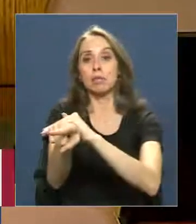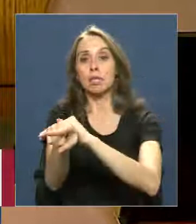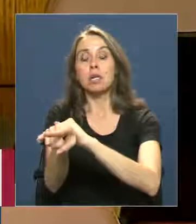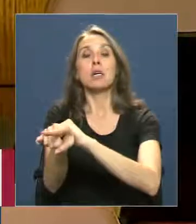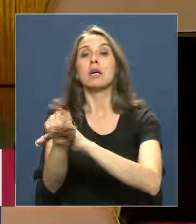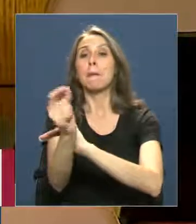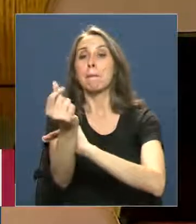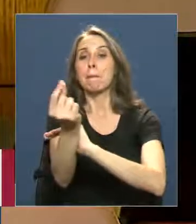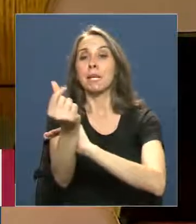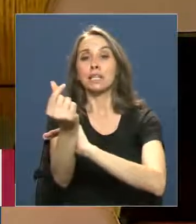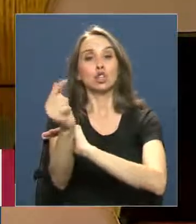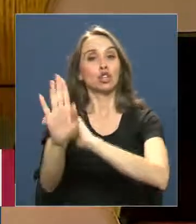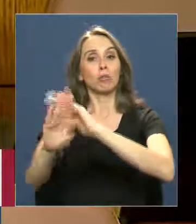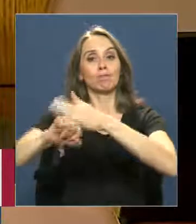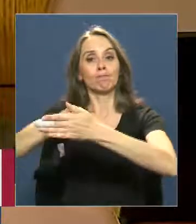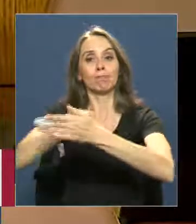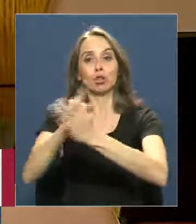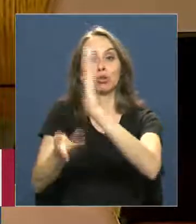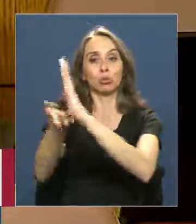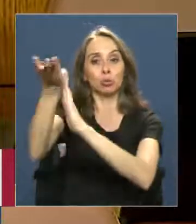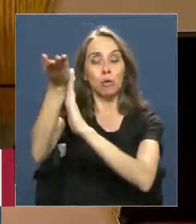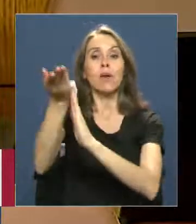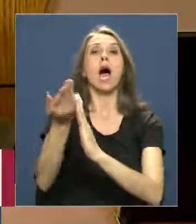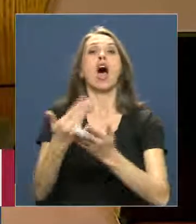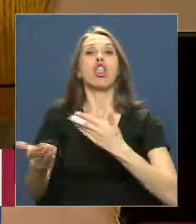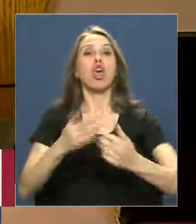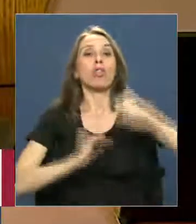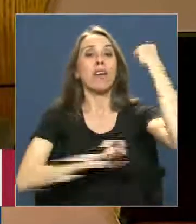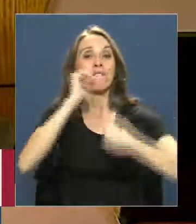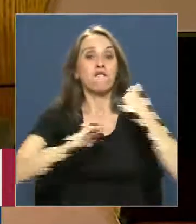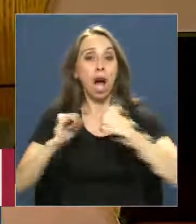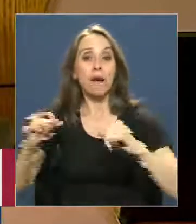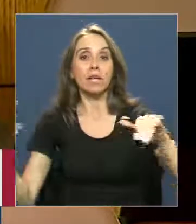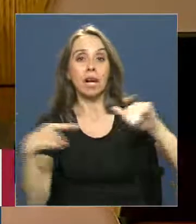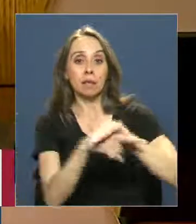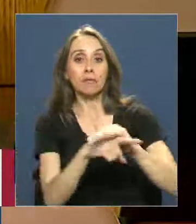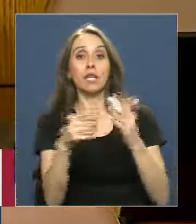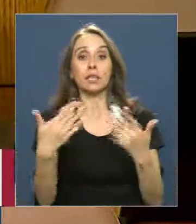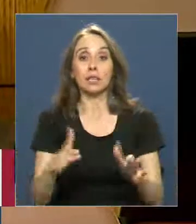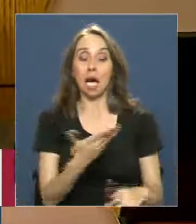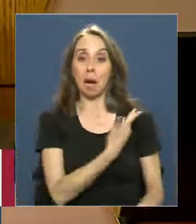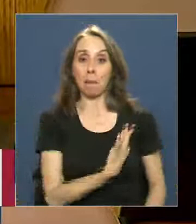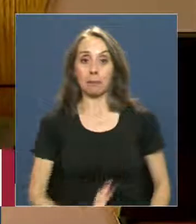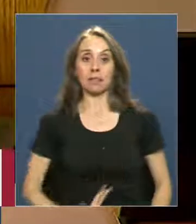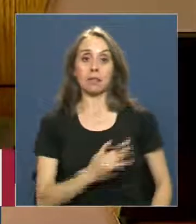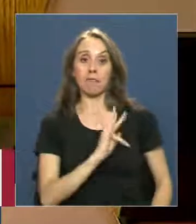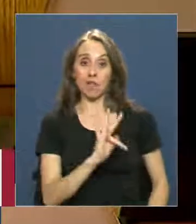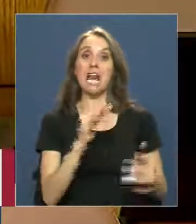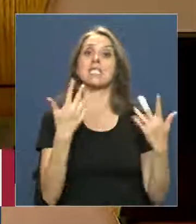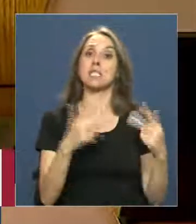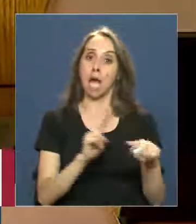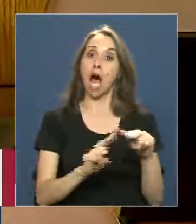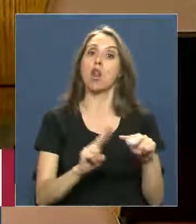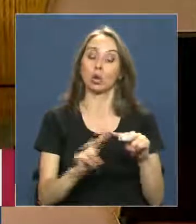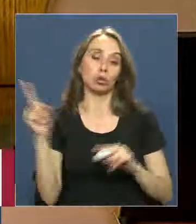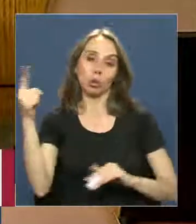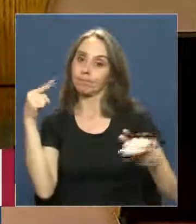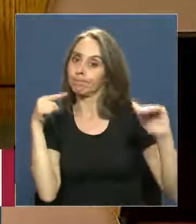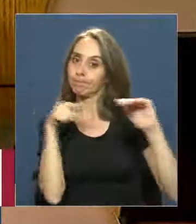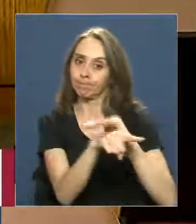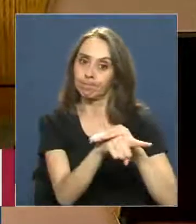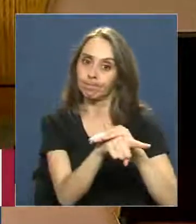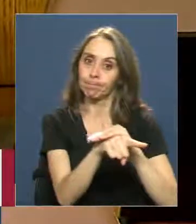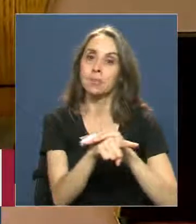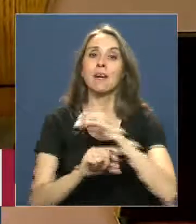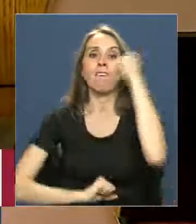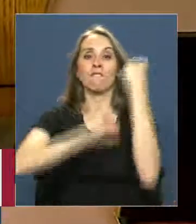precios e intervenir los lugares donde se produce también, como lo hizo el presidente de Francia, que intervino